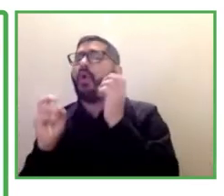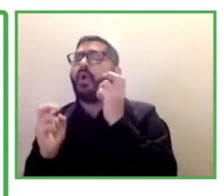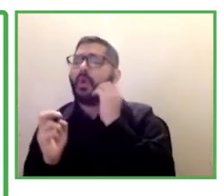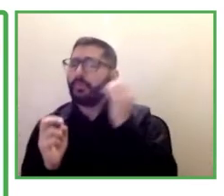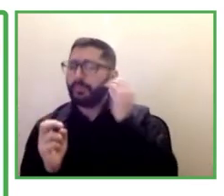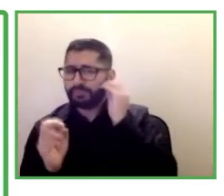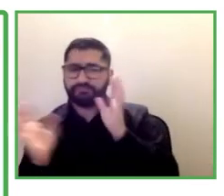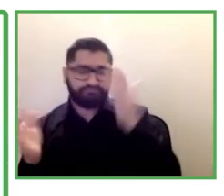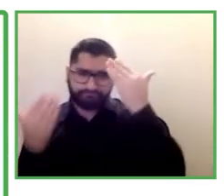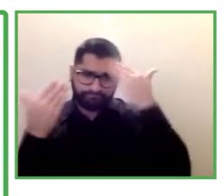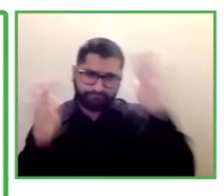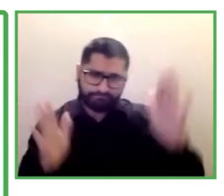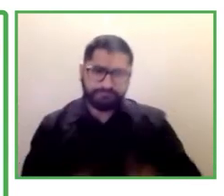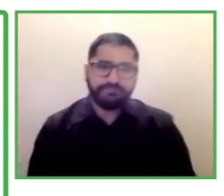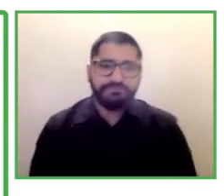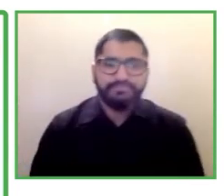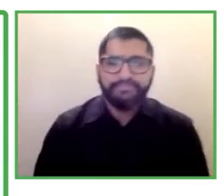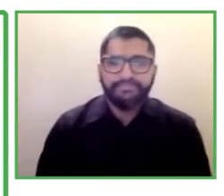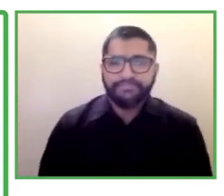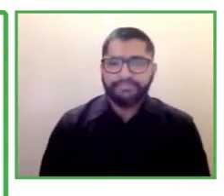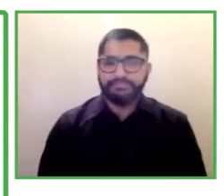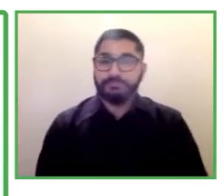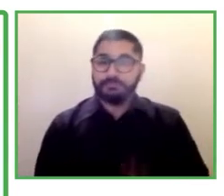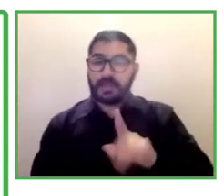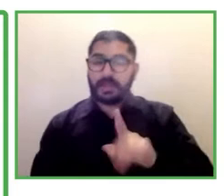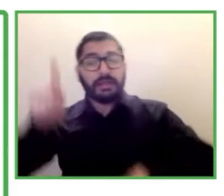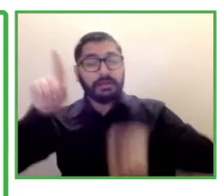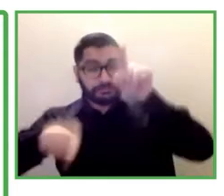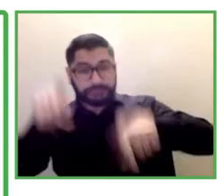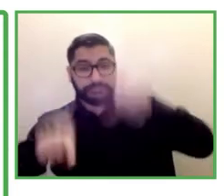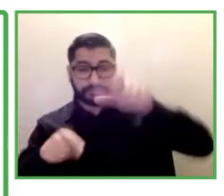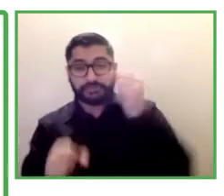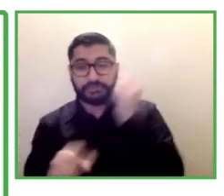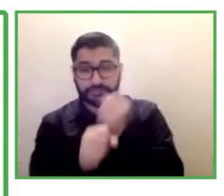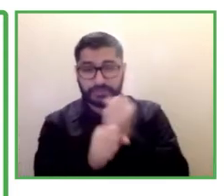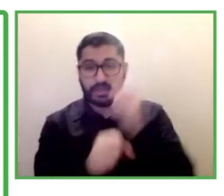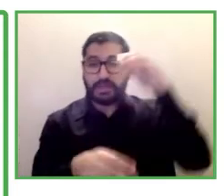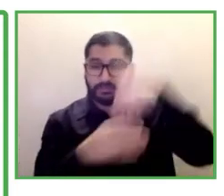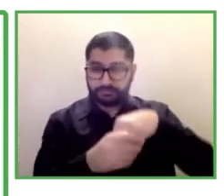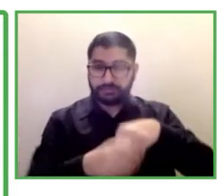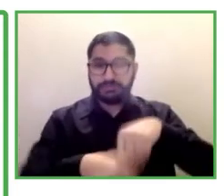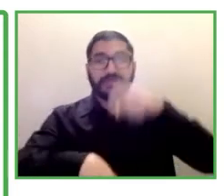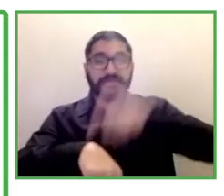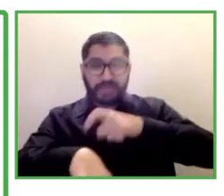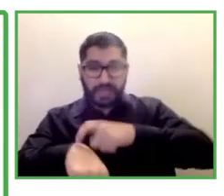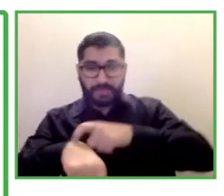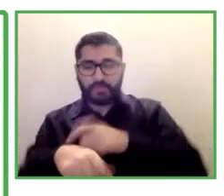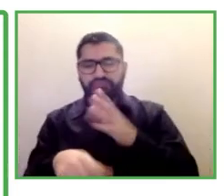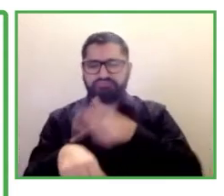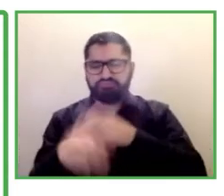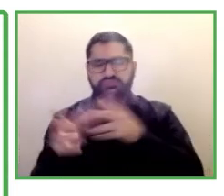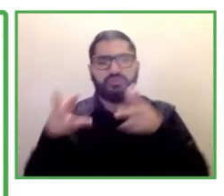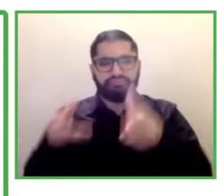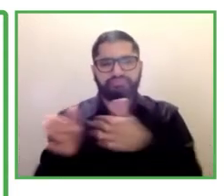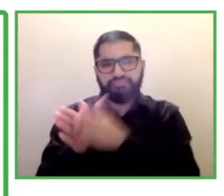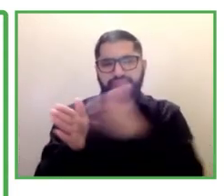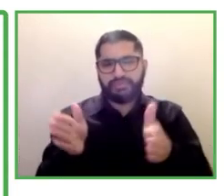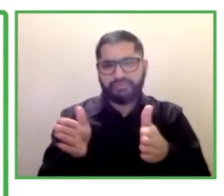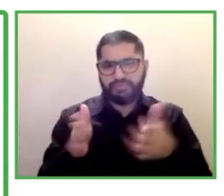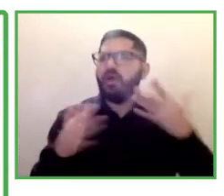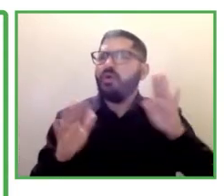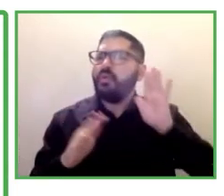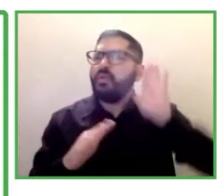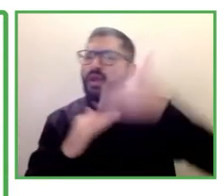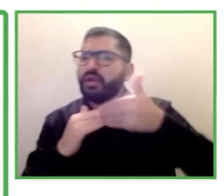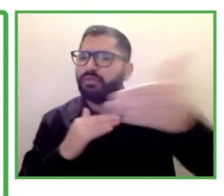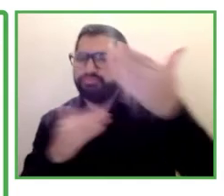¿Qué viene para JustPath? Nuestro objetivo, por supuesto, es seguir con nuestro programa exitoso y el tener a nuestros